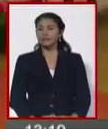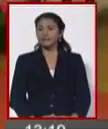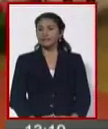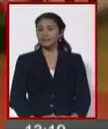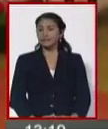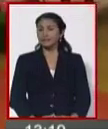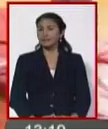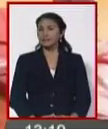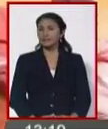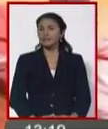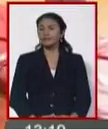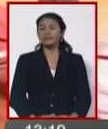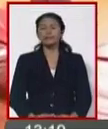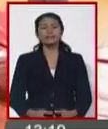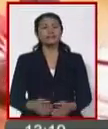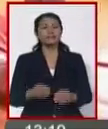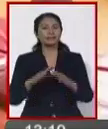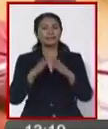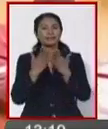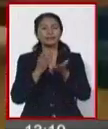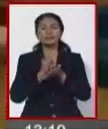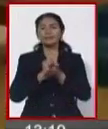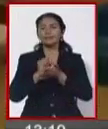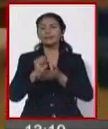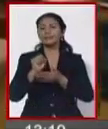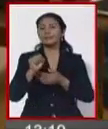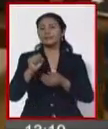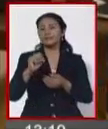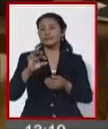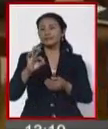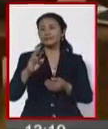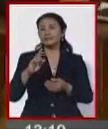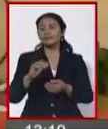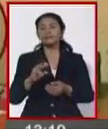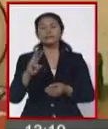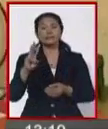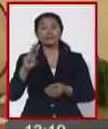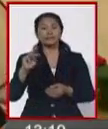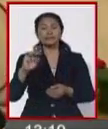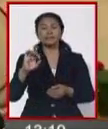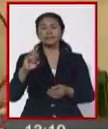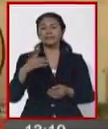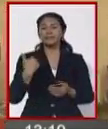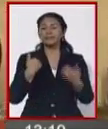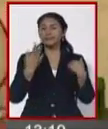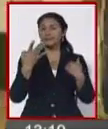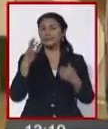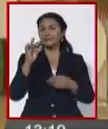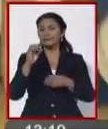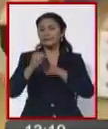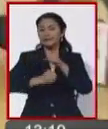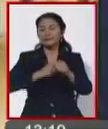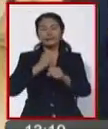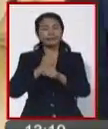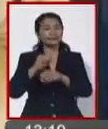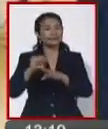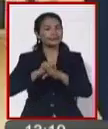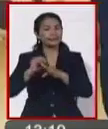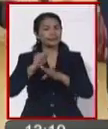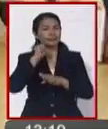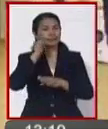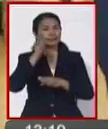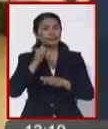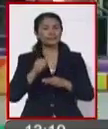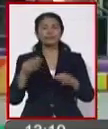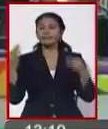Pequeña sala del Centro de Educación Especial San Francisco de Asís es donde Mariel Pereira Morón, de 19 años, entrena arduamente todos los